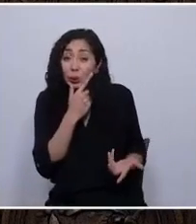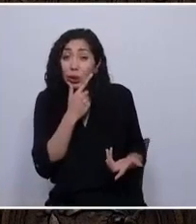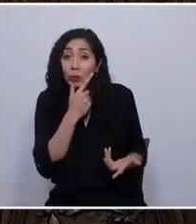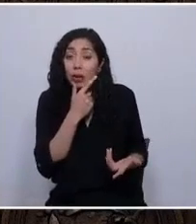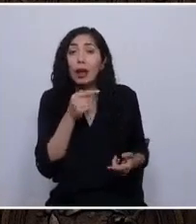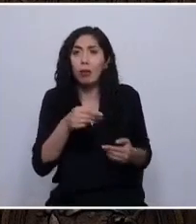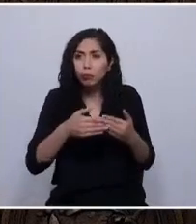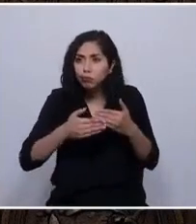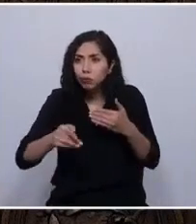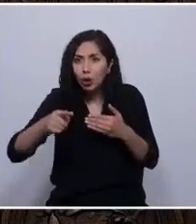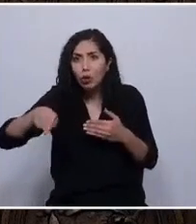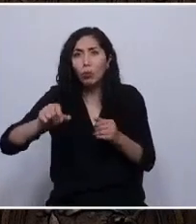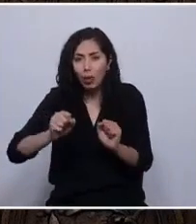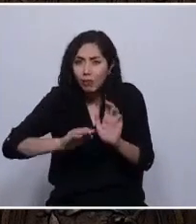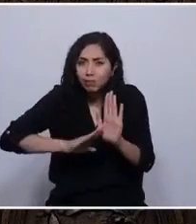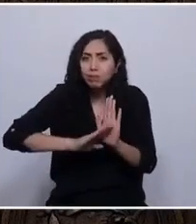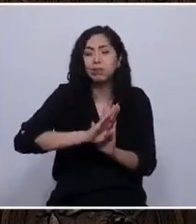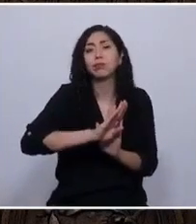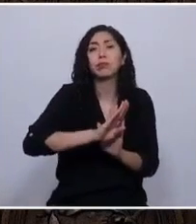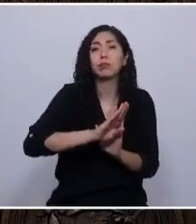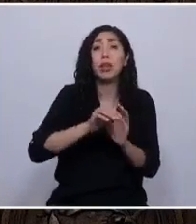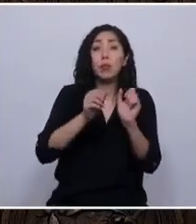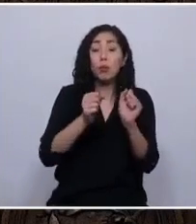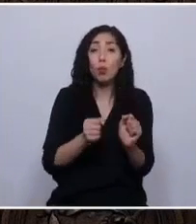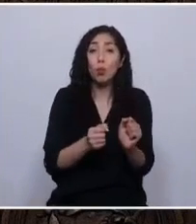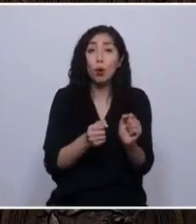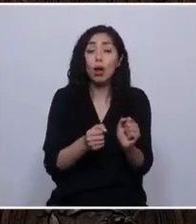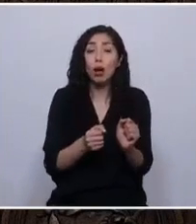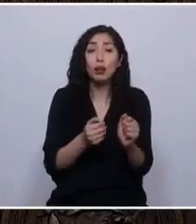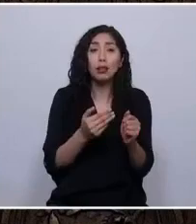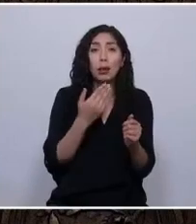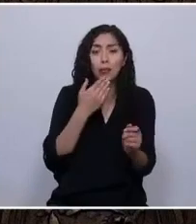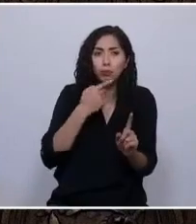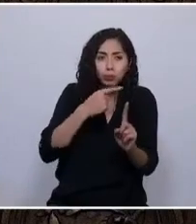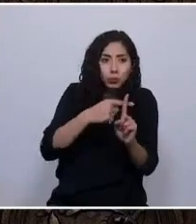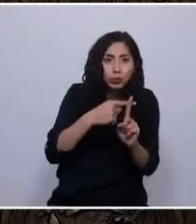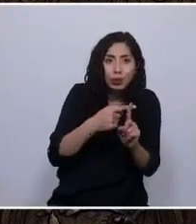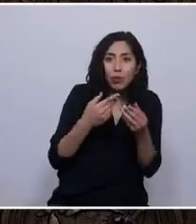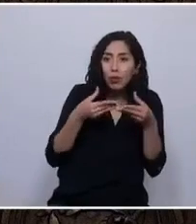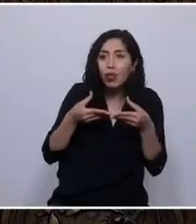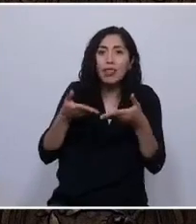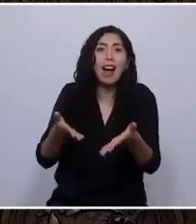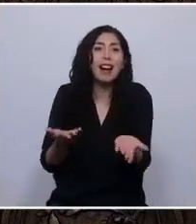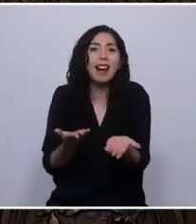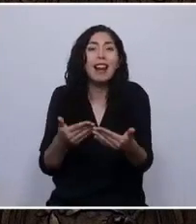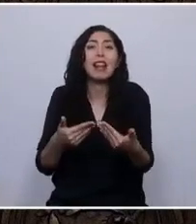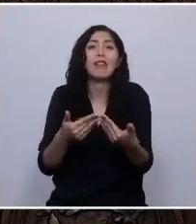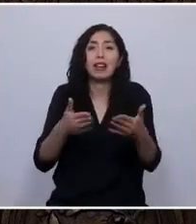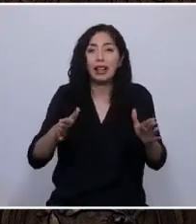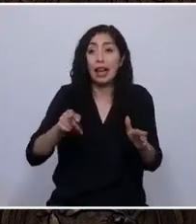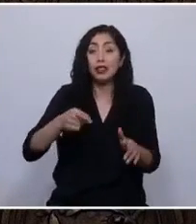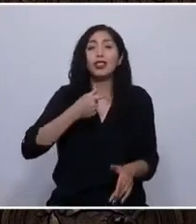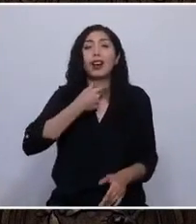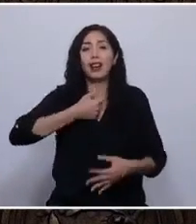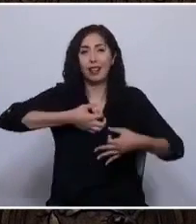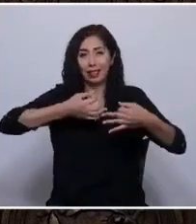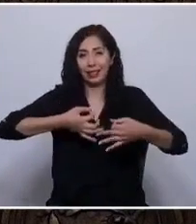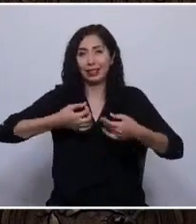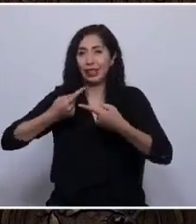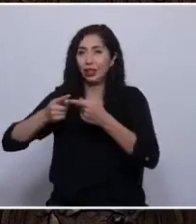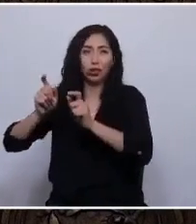prosperar. Que puedan beneficiarse del haberle dejado campo a la libertad, porque es lo único que garantiza lo que otros puedan vivir su